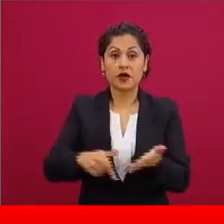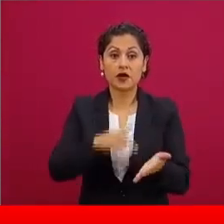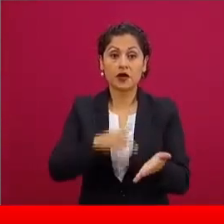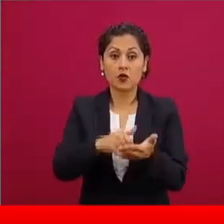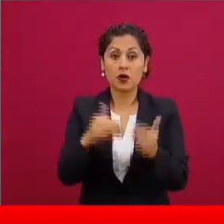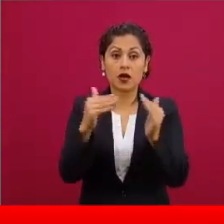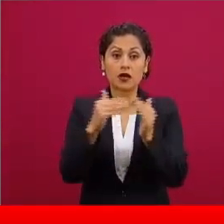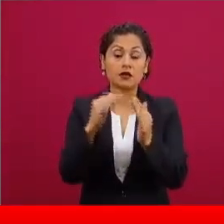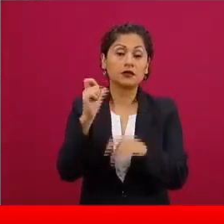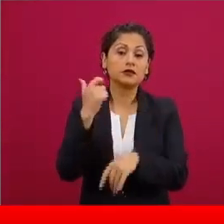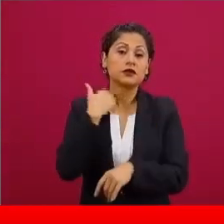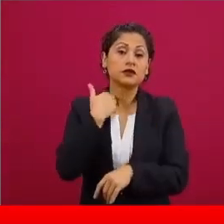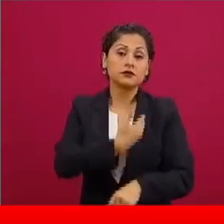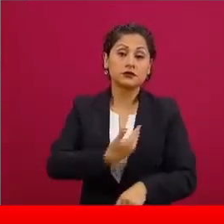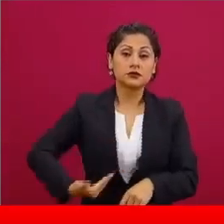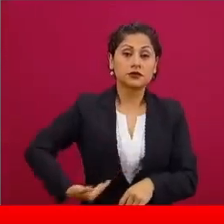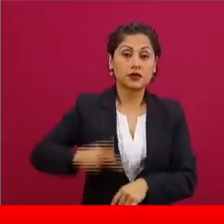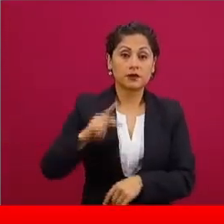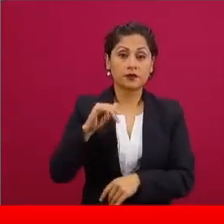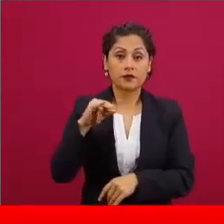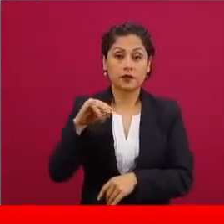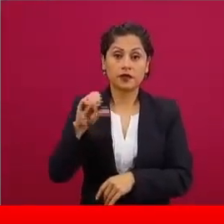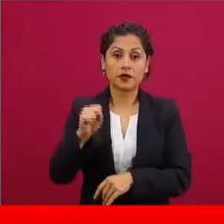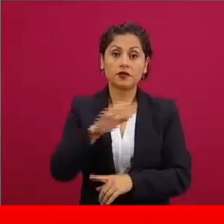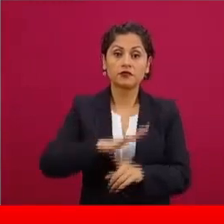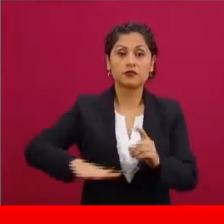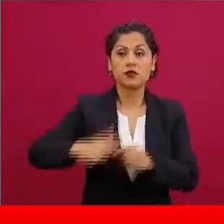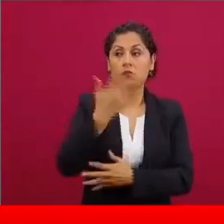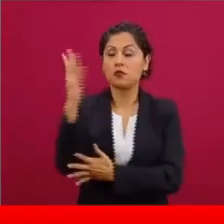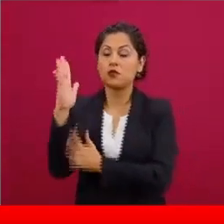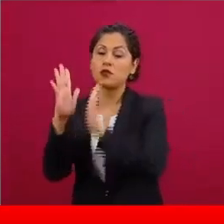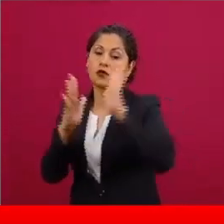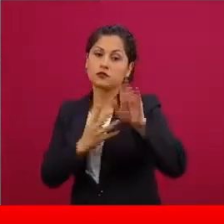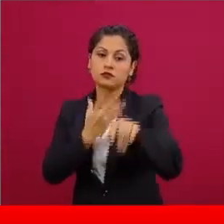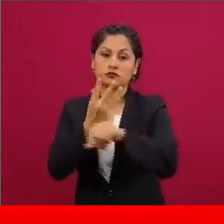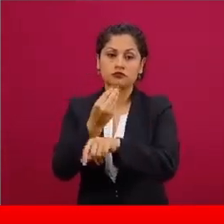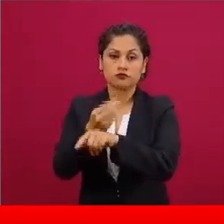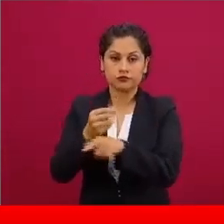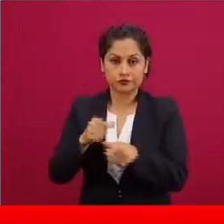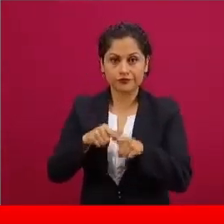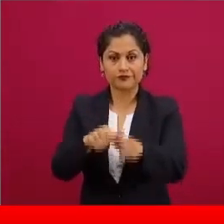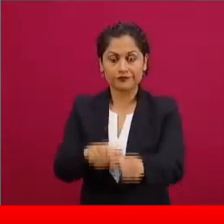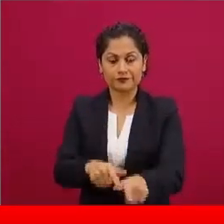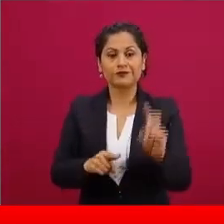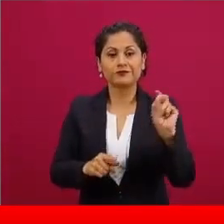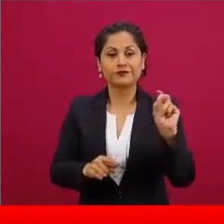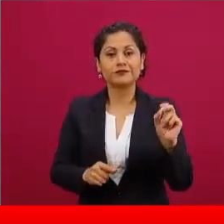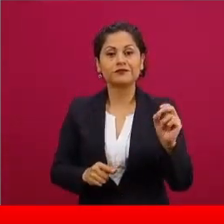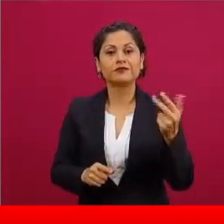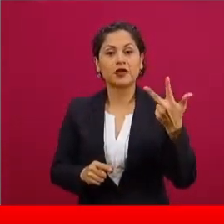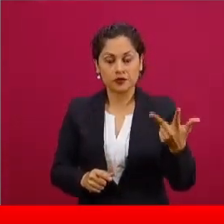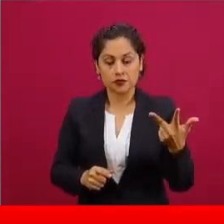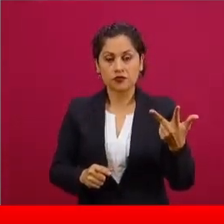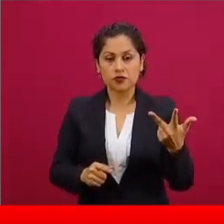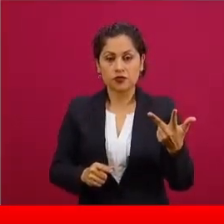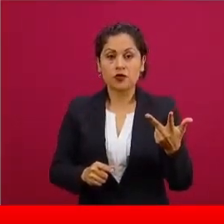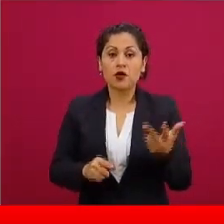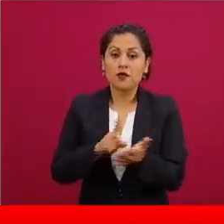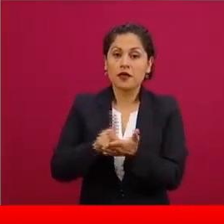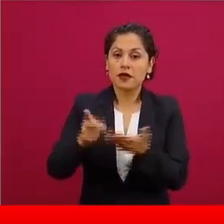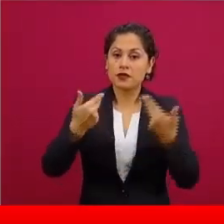chapultepec 38 defensa de los derechos humanos